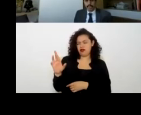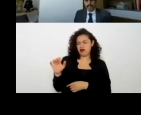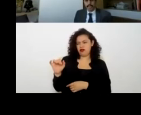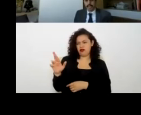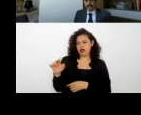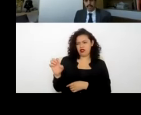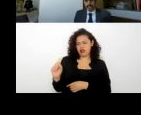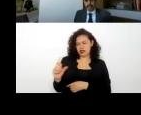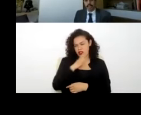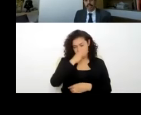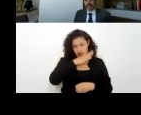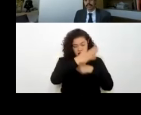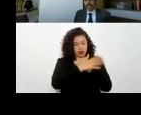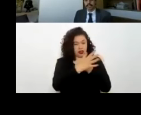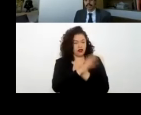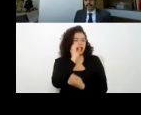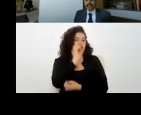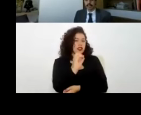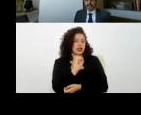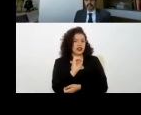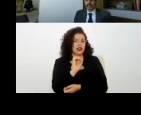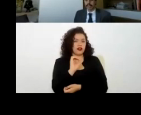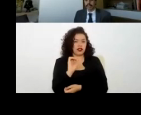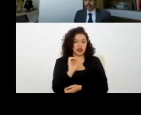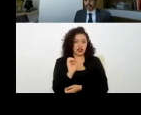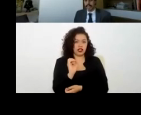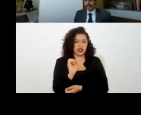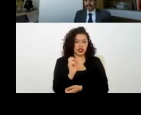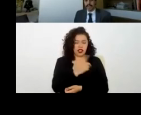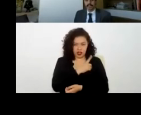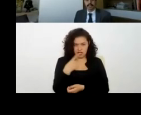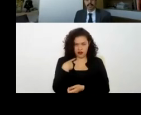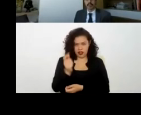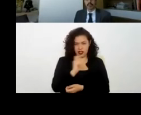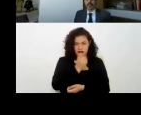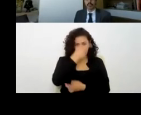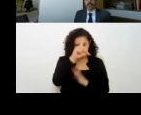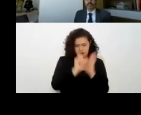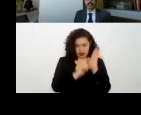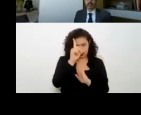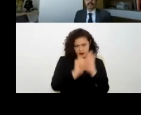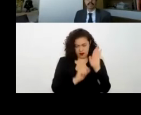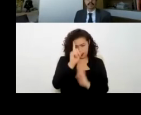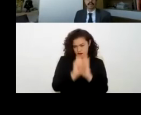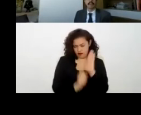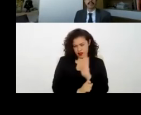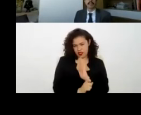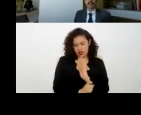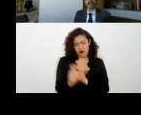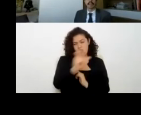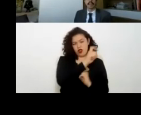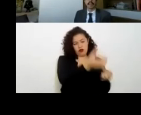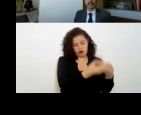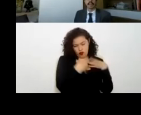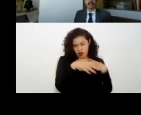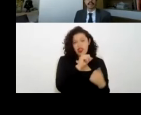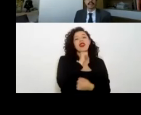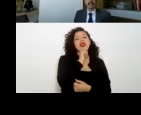Los avisos en ceros sí tienen que estarlos presentando mes a mes cuando no reciban